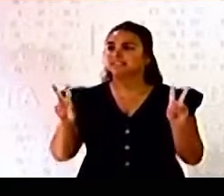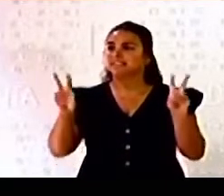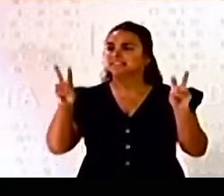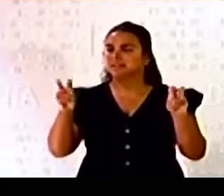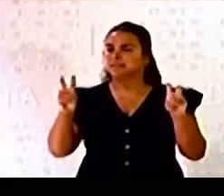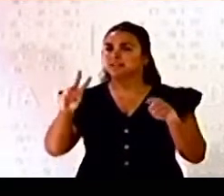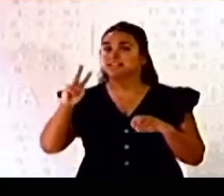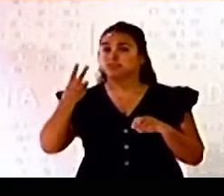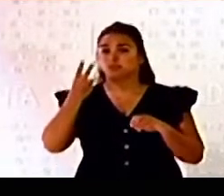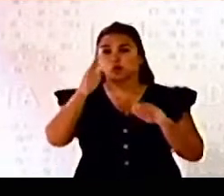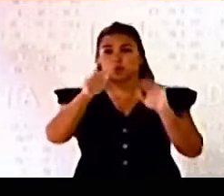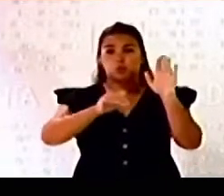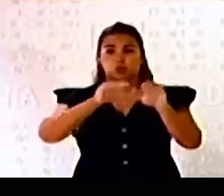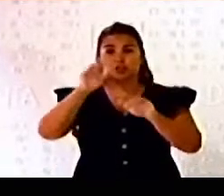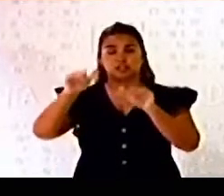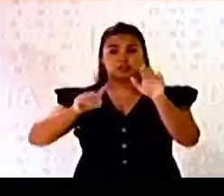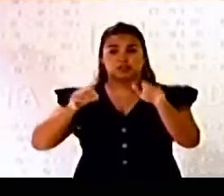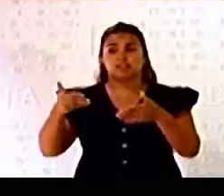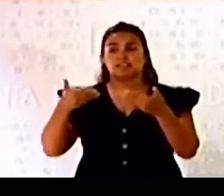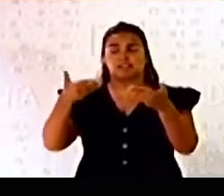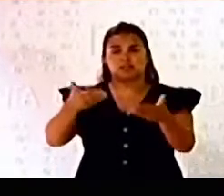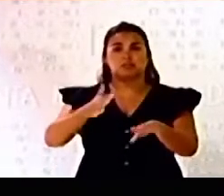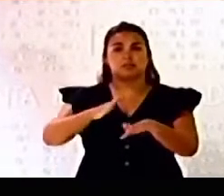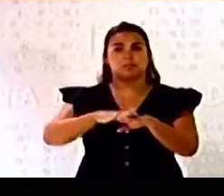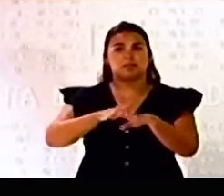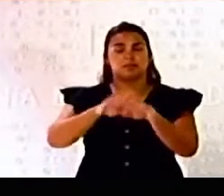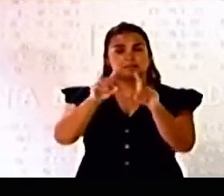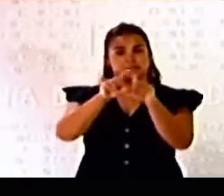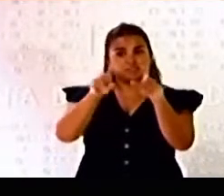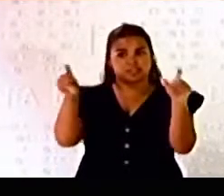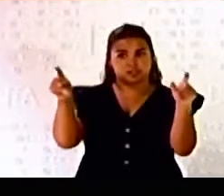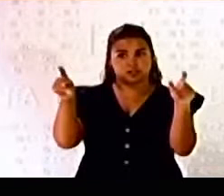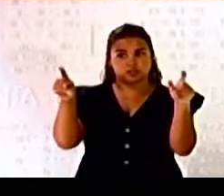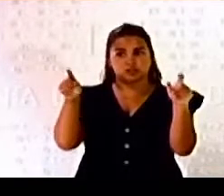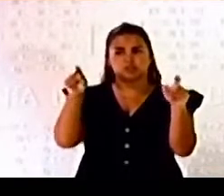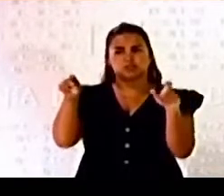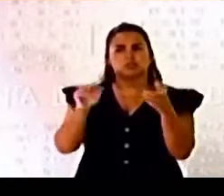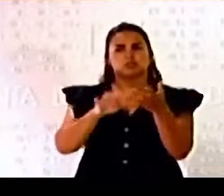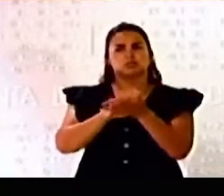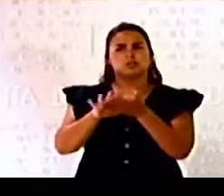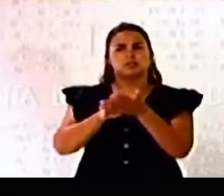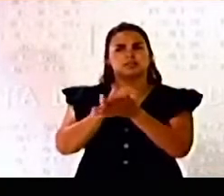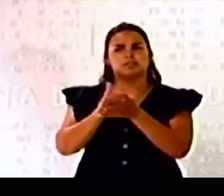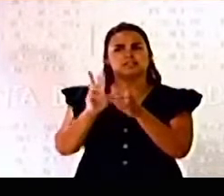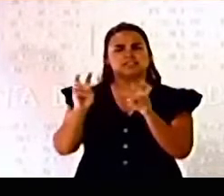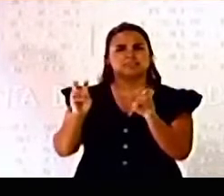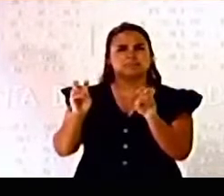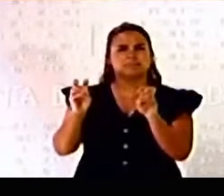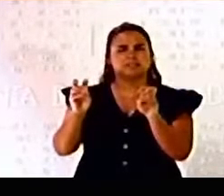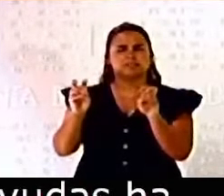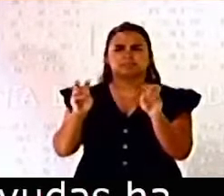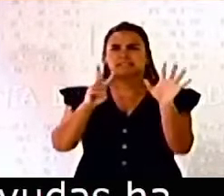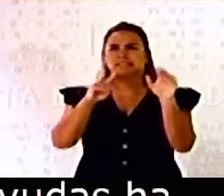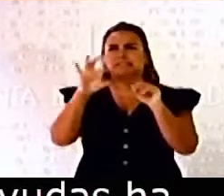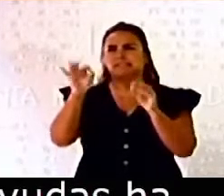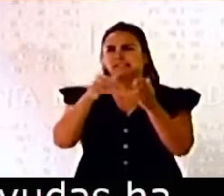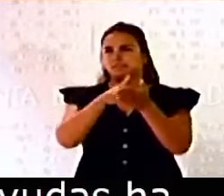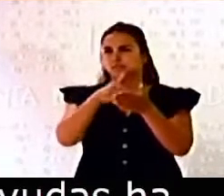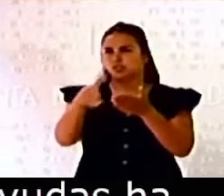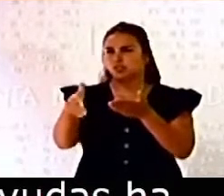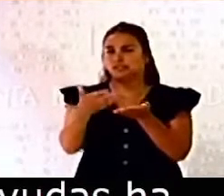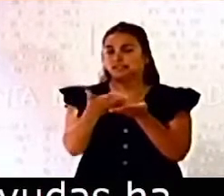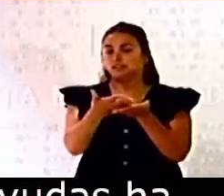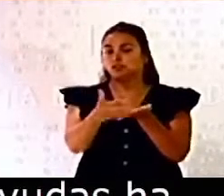la segunda convocatoria de ayudas para los empresarios, ha hablado de salvar los 70 millones que